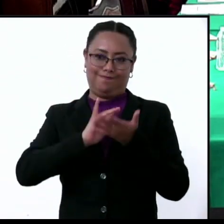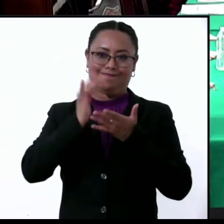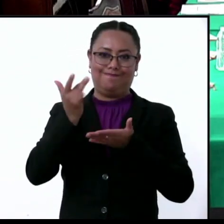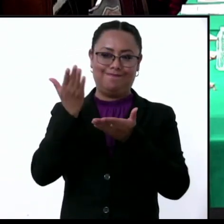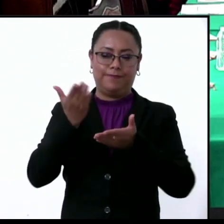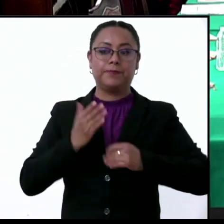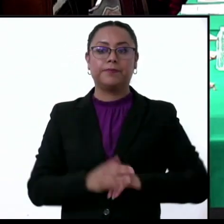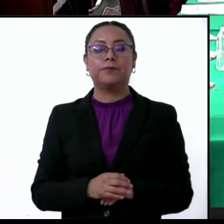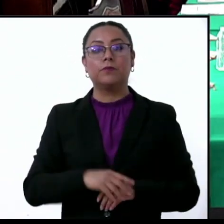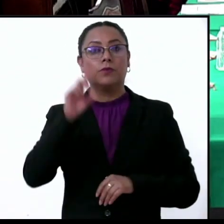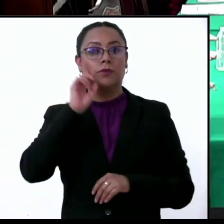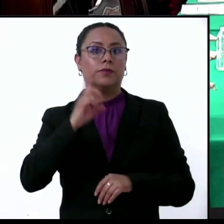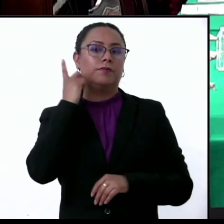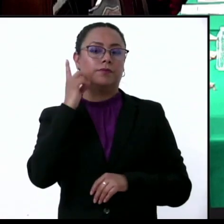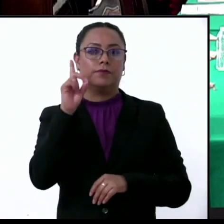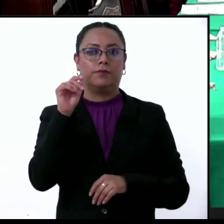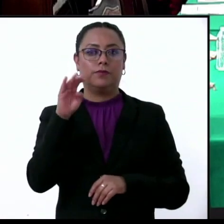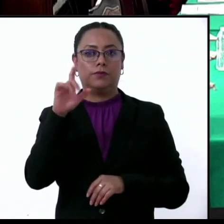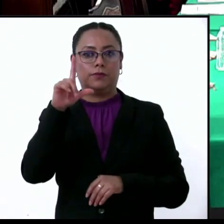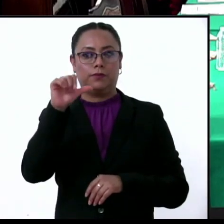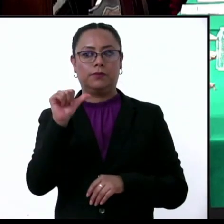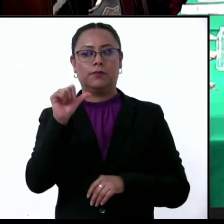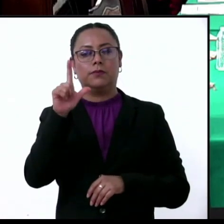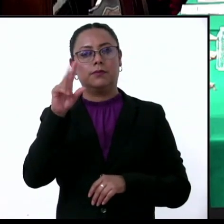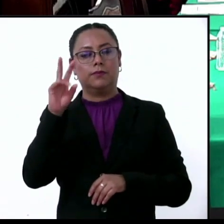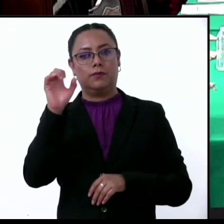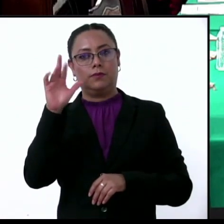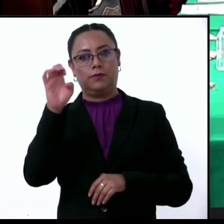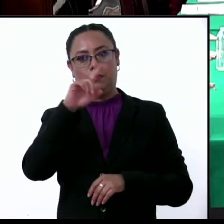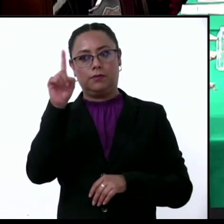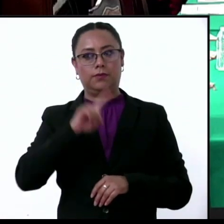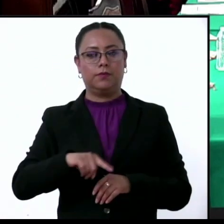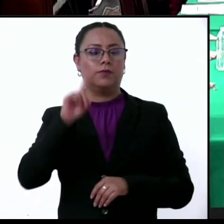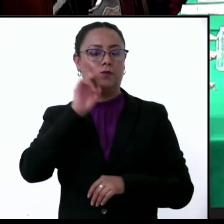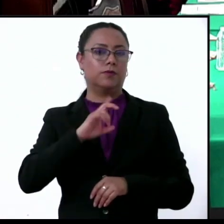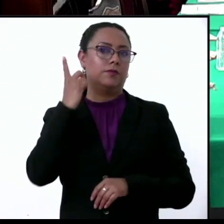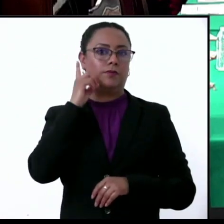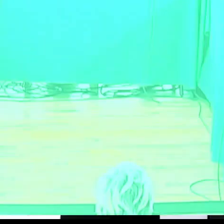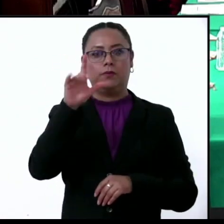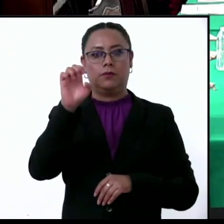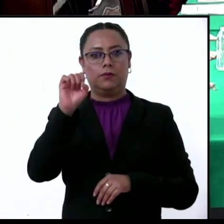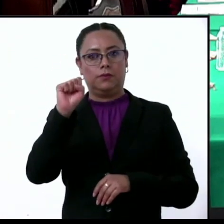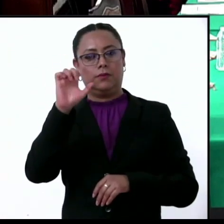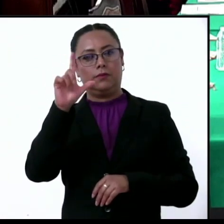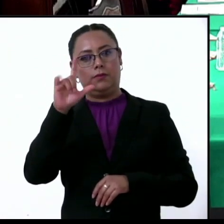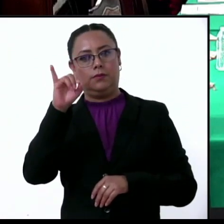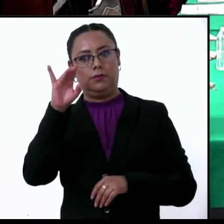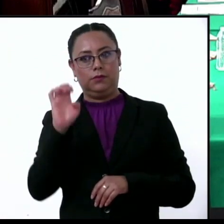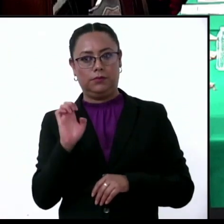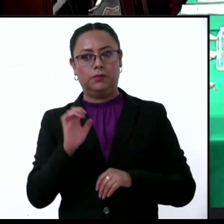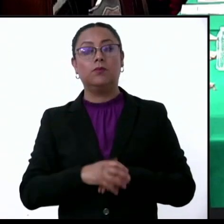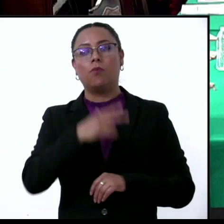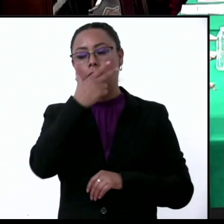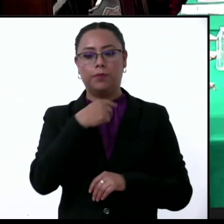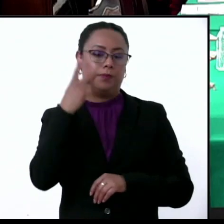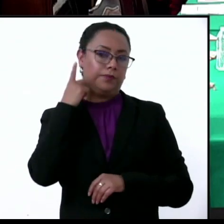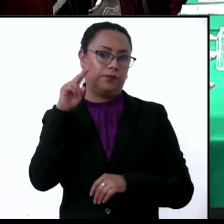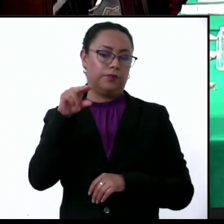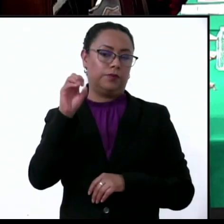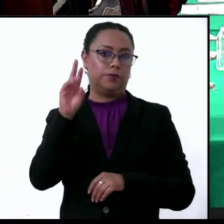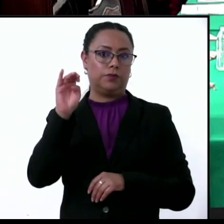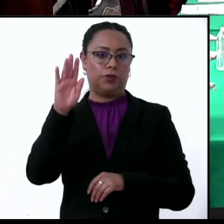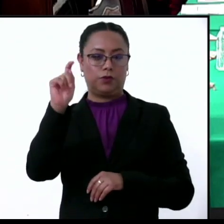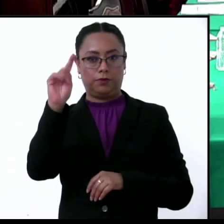a la diputada Daniela Álvarez, a la diputada Wesley Chantal, al diputado Norberto Nazario, a la